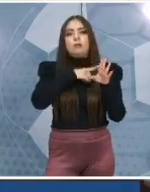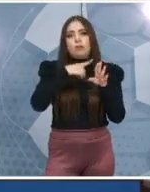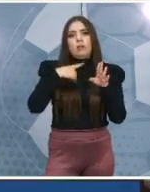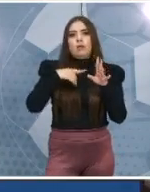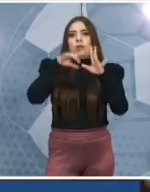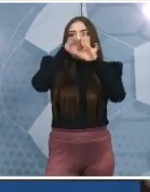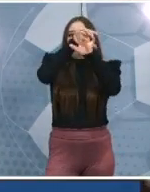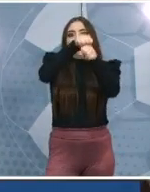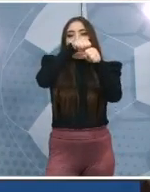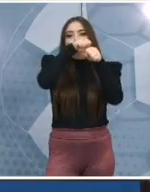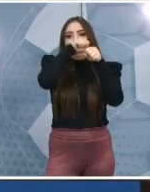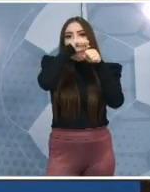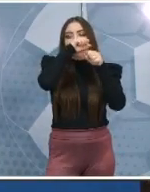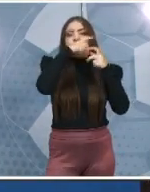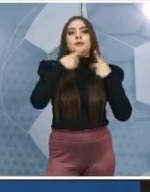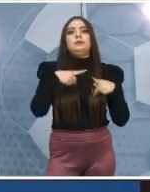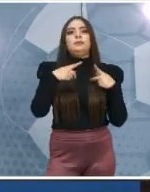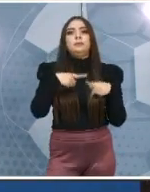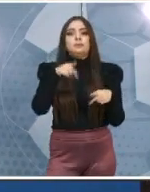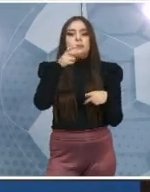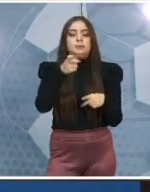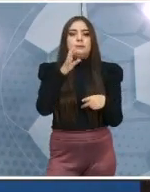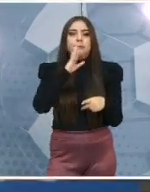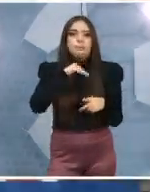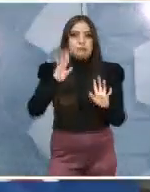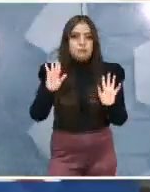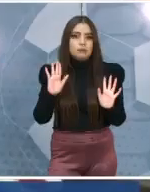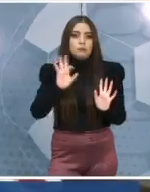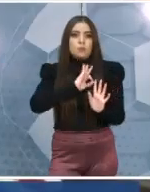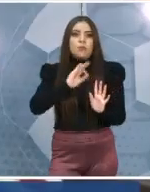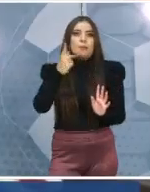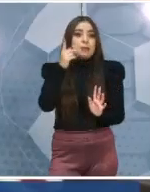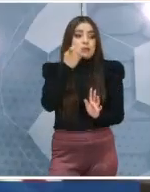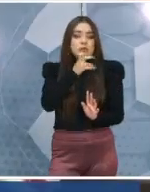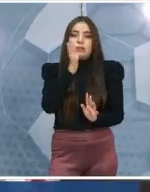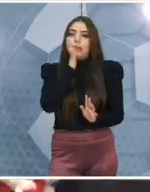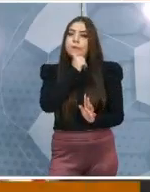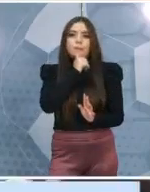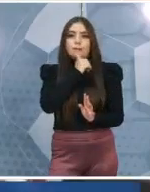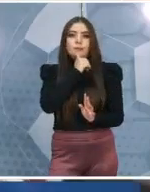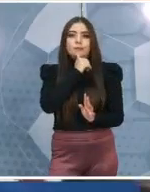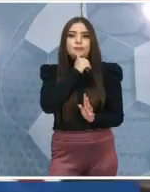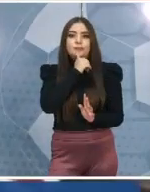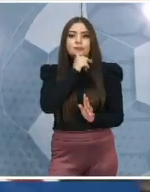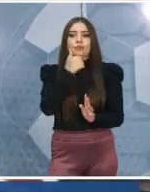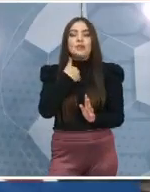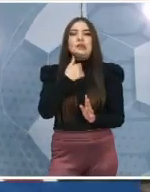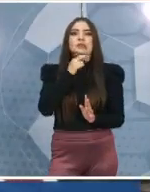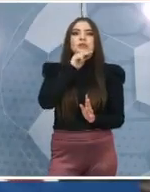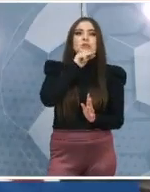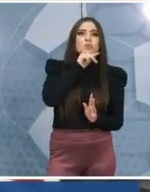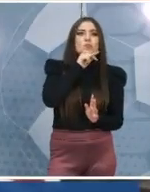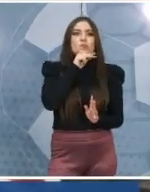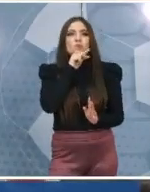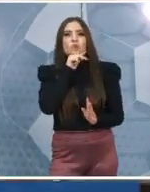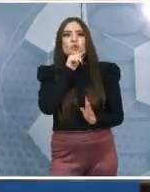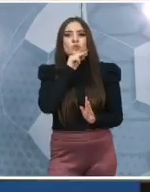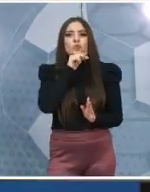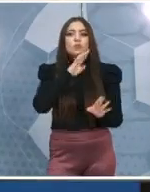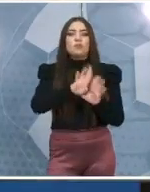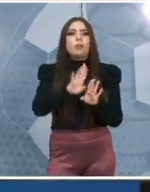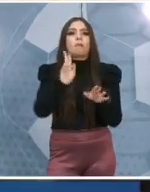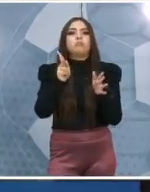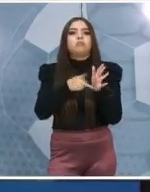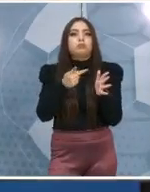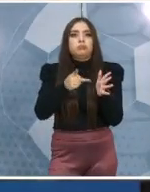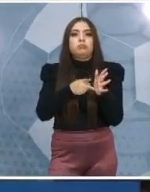ande mal, no. Pero así no son las formas. Preocupada por una situación que se está volviendo bastante recurrente, es que la señora